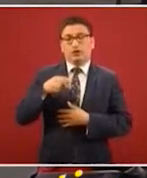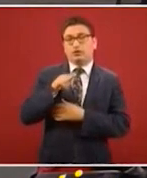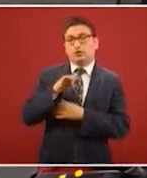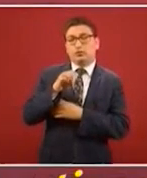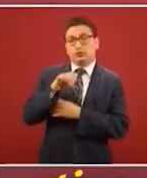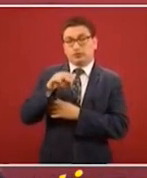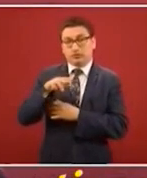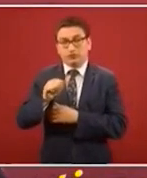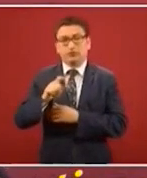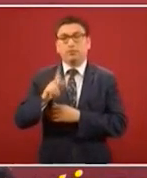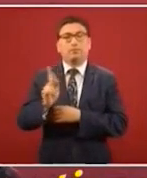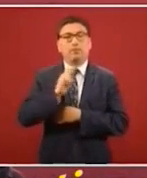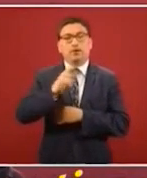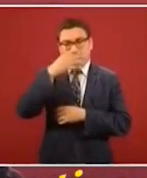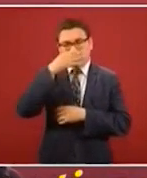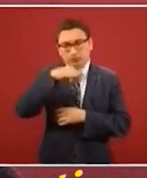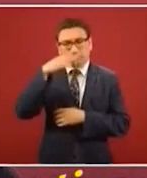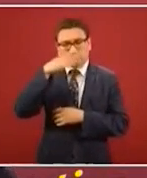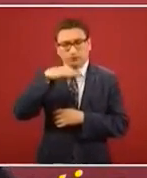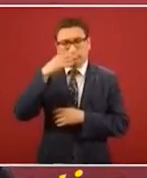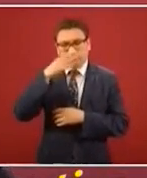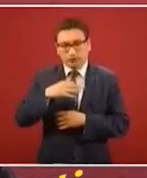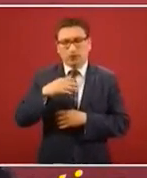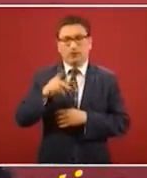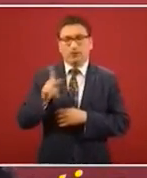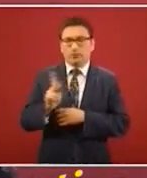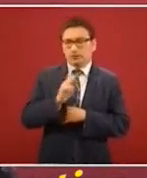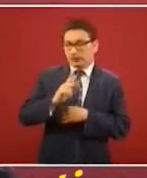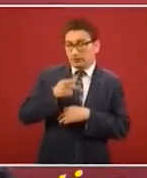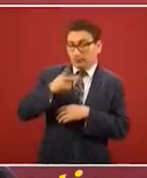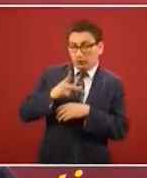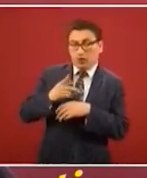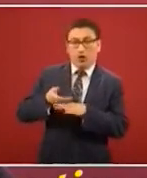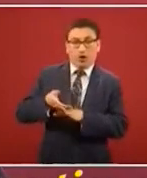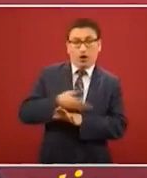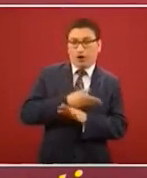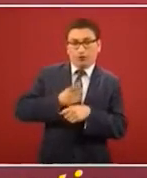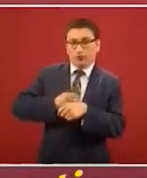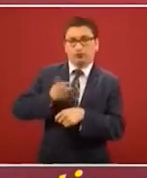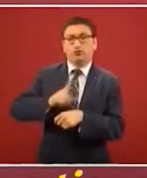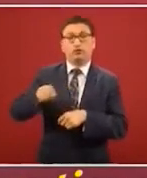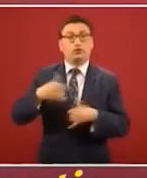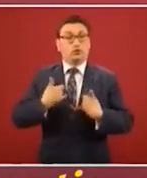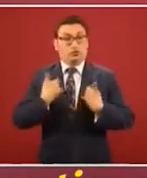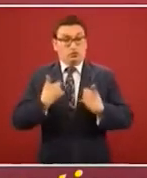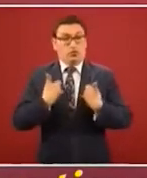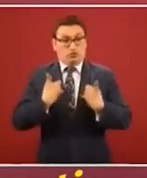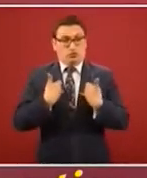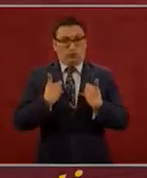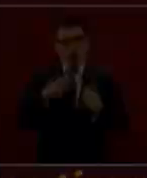un catarro, de hecho indistinguibles de un catarro. No tiene enfermedades previas, es un individuo joven, de modo que es de muy bajo riesgo.